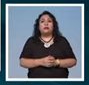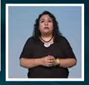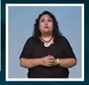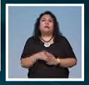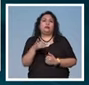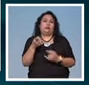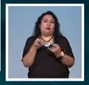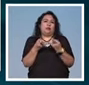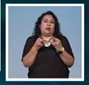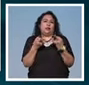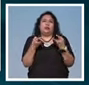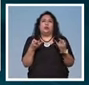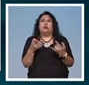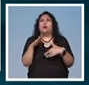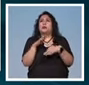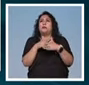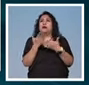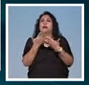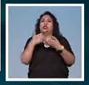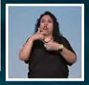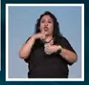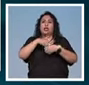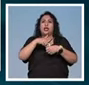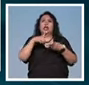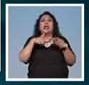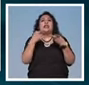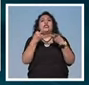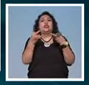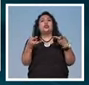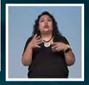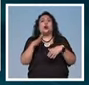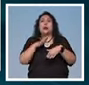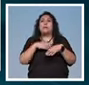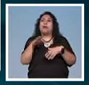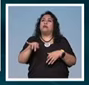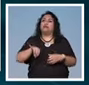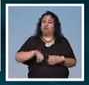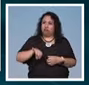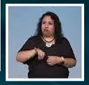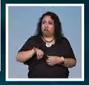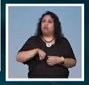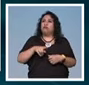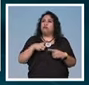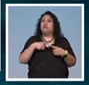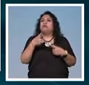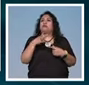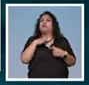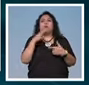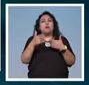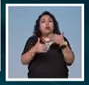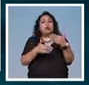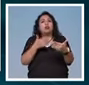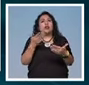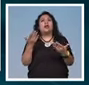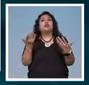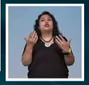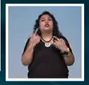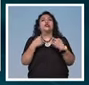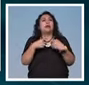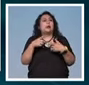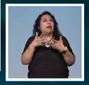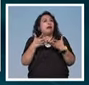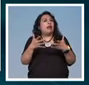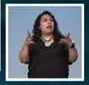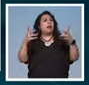Una historia más social, una historia más interesada por los procesos que afectaban a las